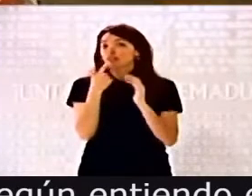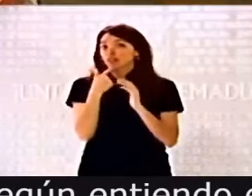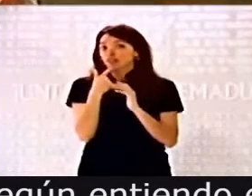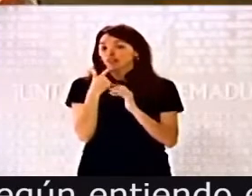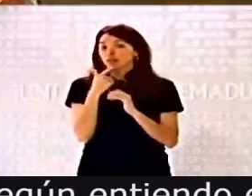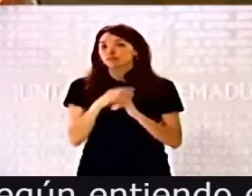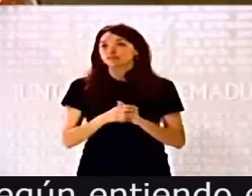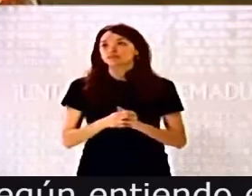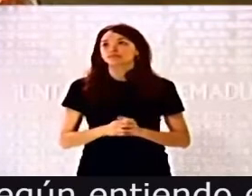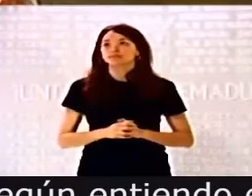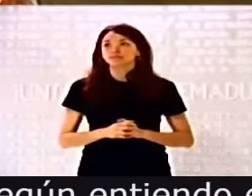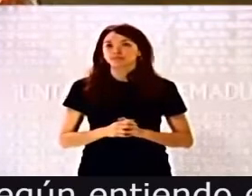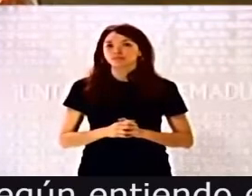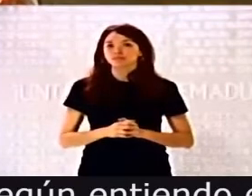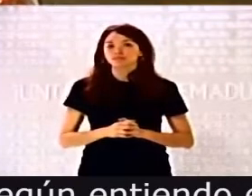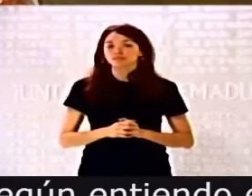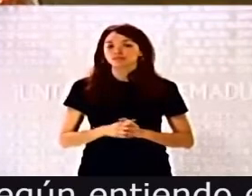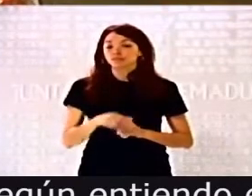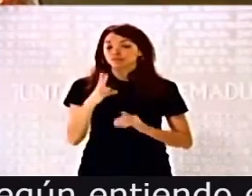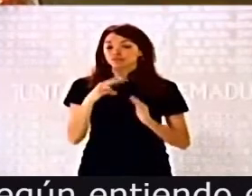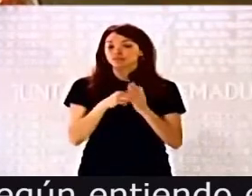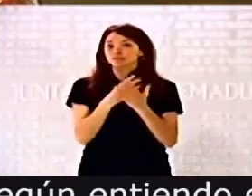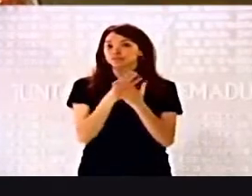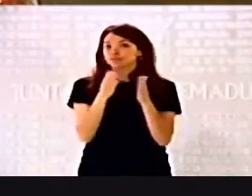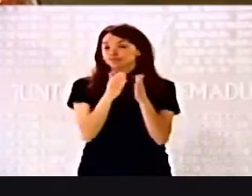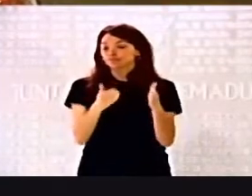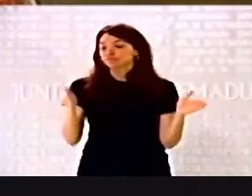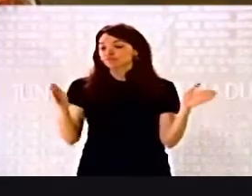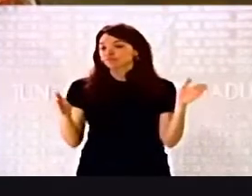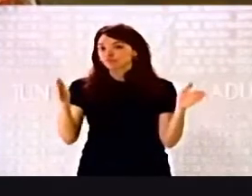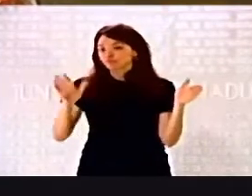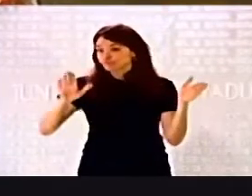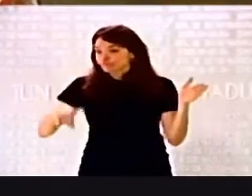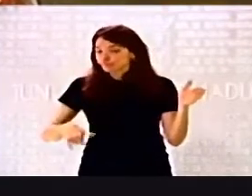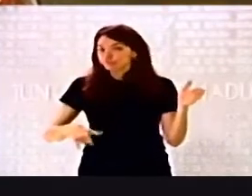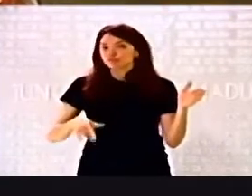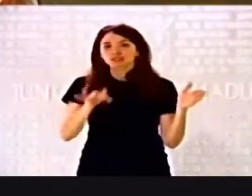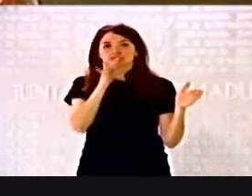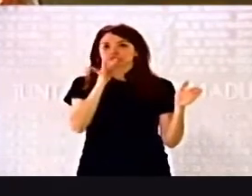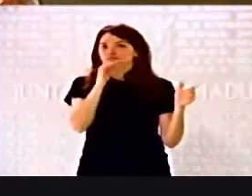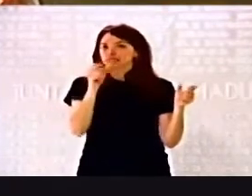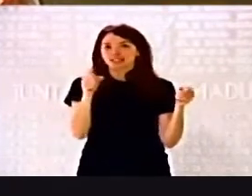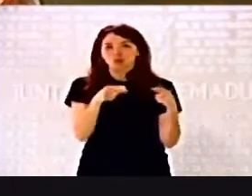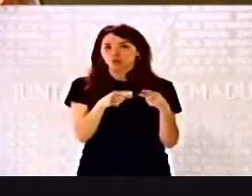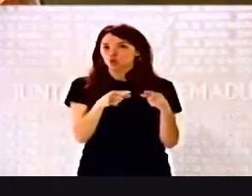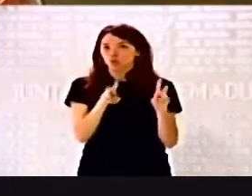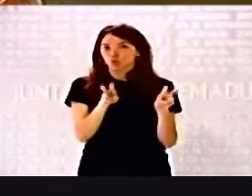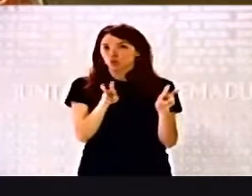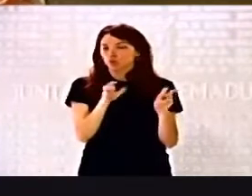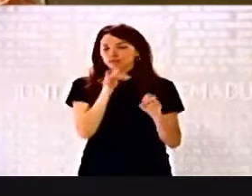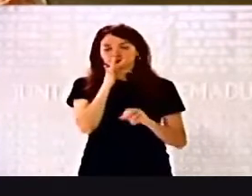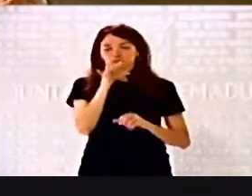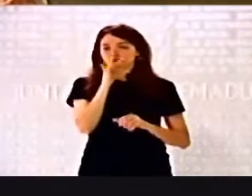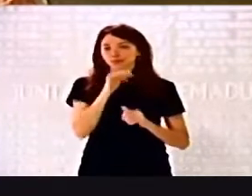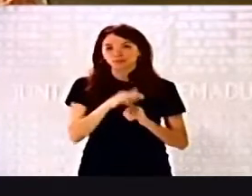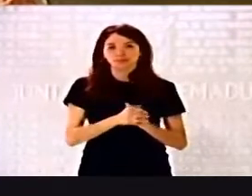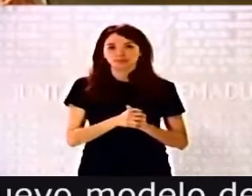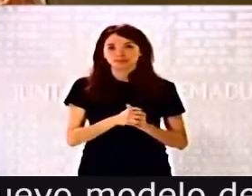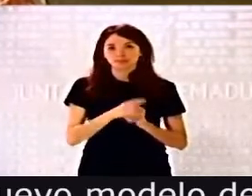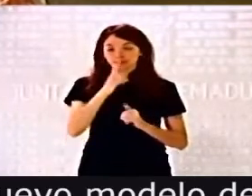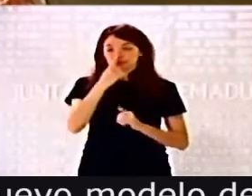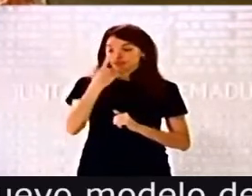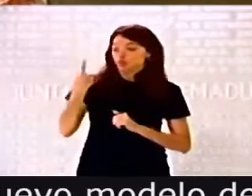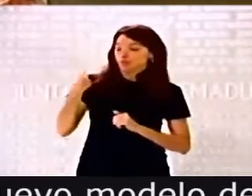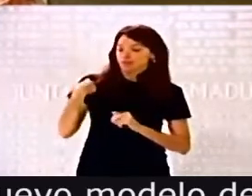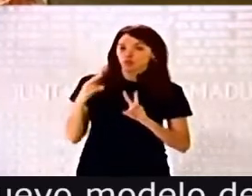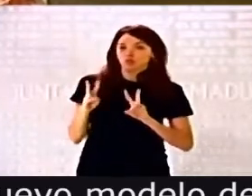En finales del 18 no estaba implantado el nuevo modelo de seguro agrario. Fabián, ese se impuso, o sea, se trabajó el año